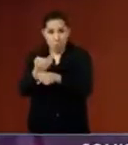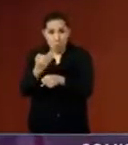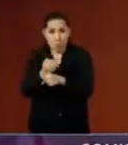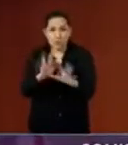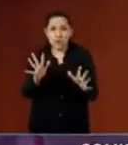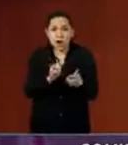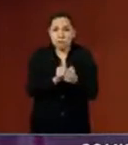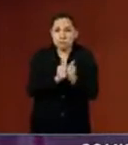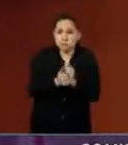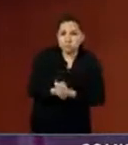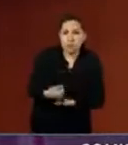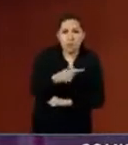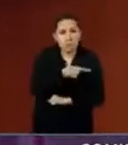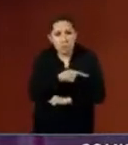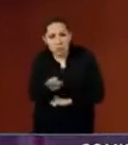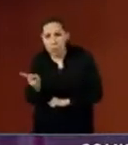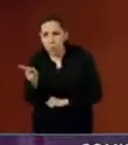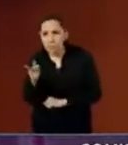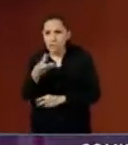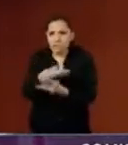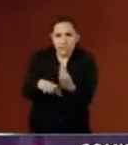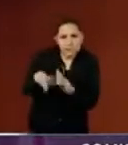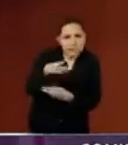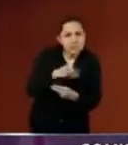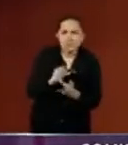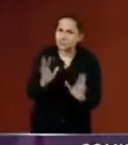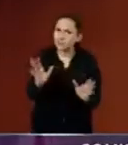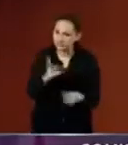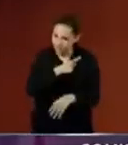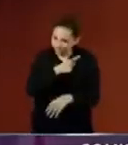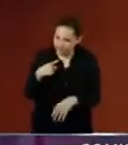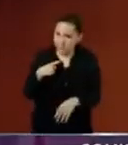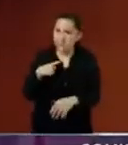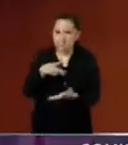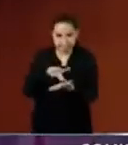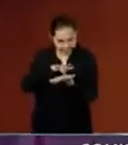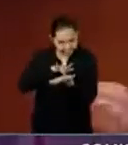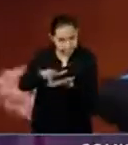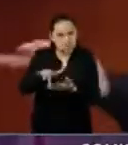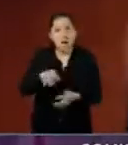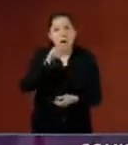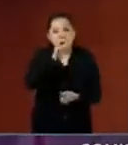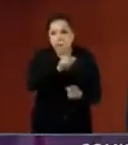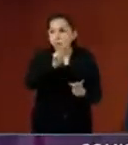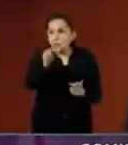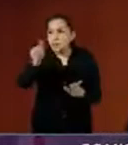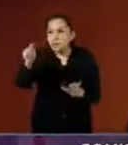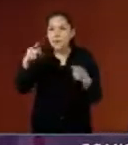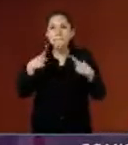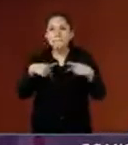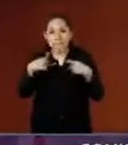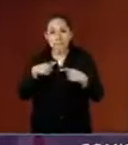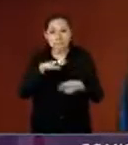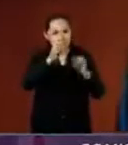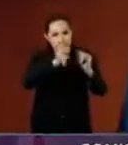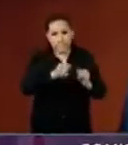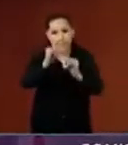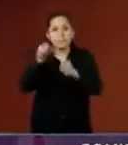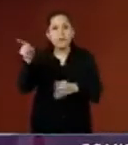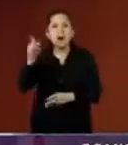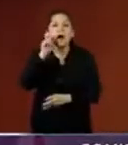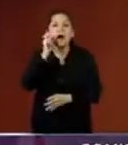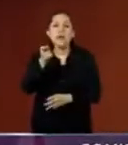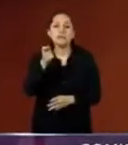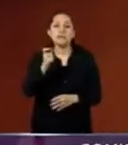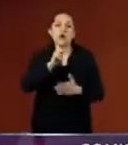de cobertura de programas sociales para todos sus integrantes, para que no digan que son programas sociales